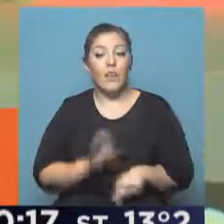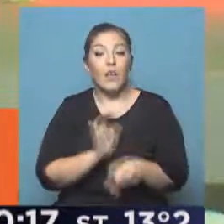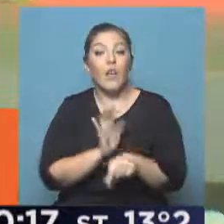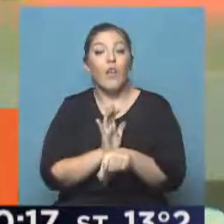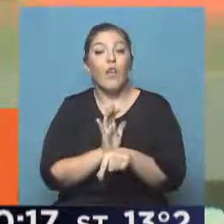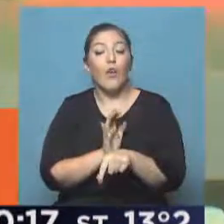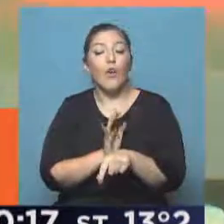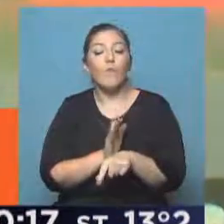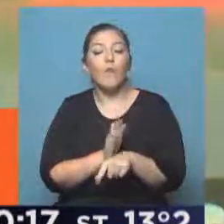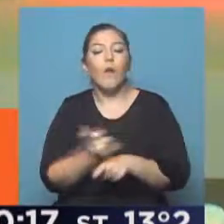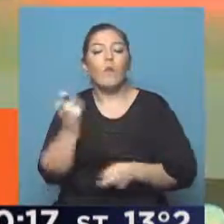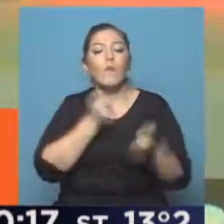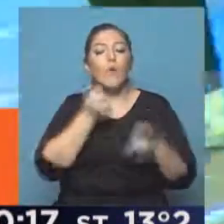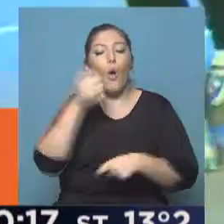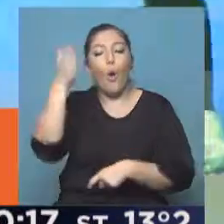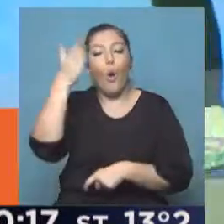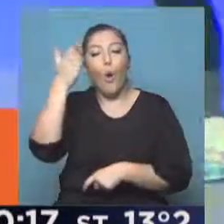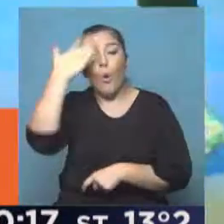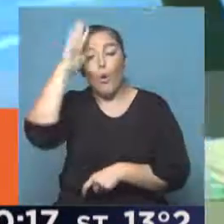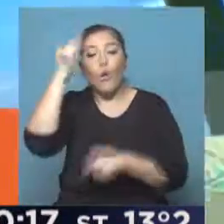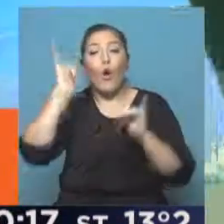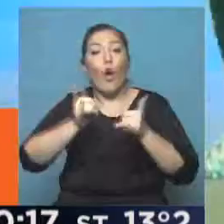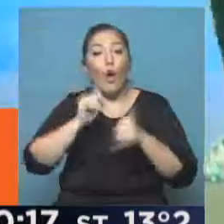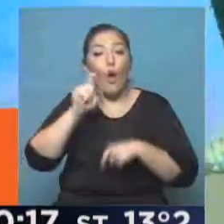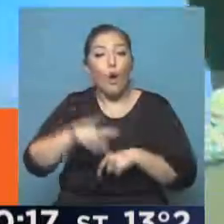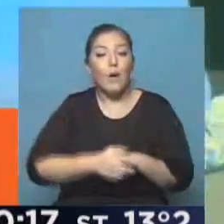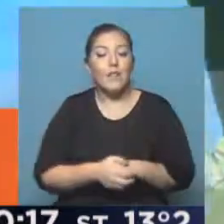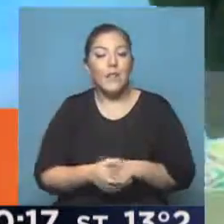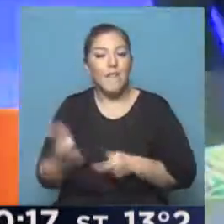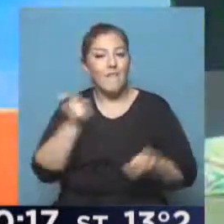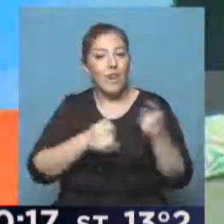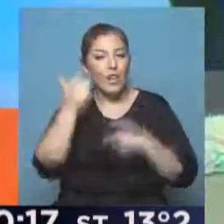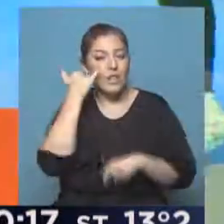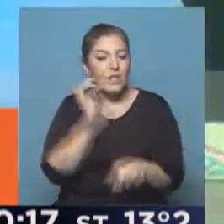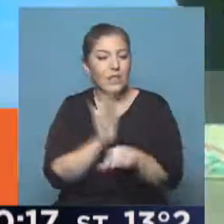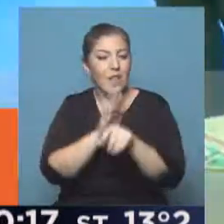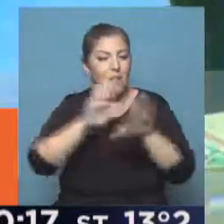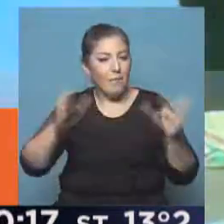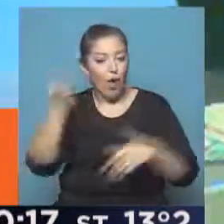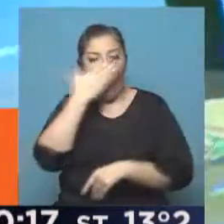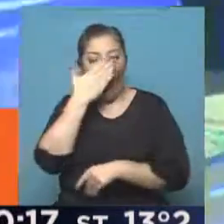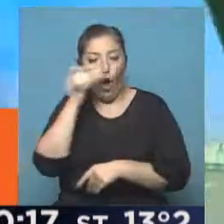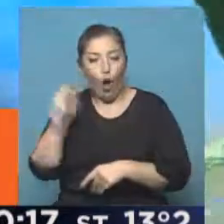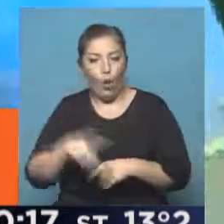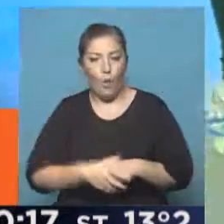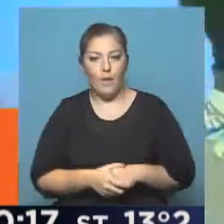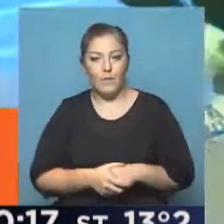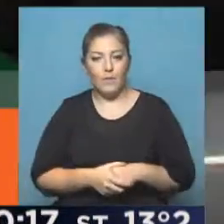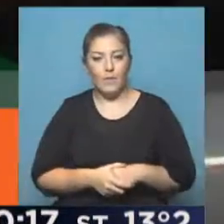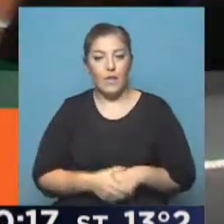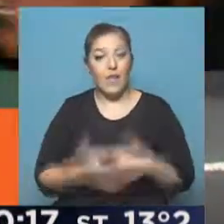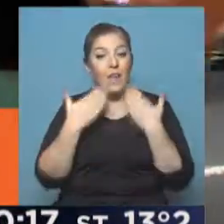reggaetón cubano, cuando estos jóvenes de espíritu coparon el ya mítico escenario cordobés de Cosquín. Gracias